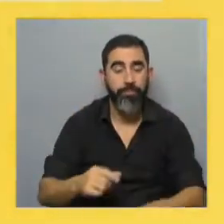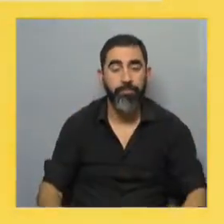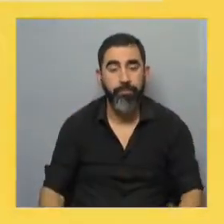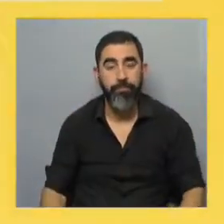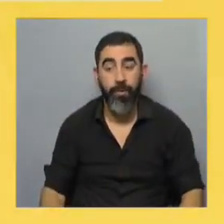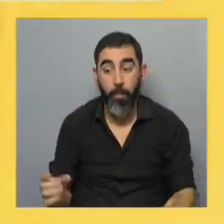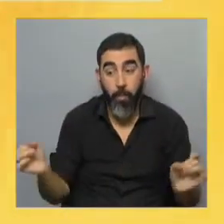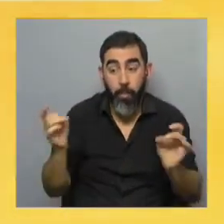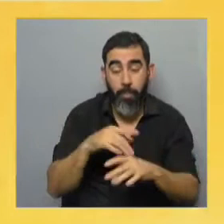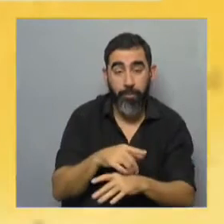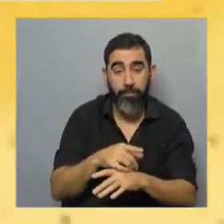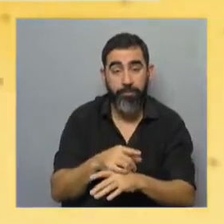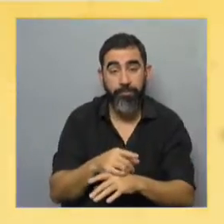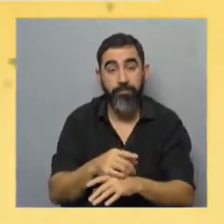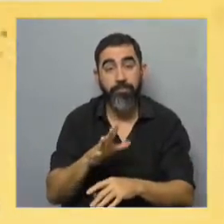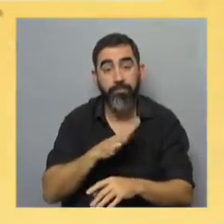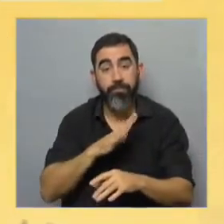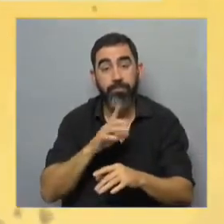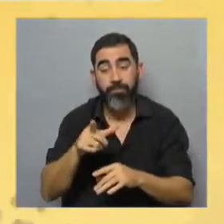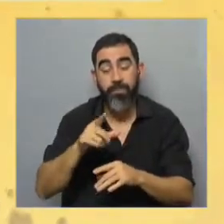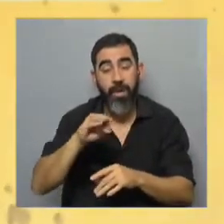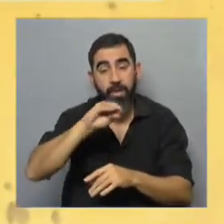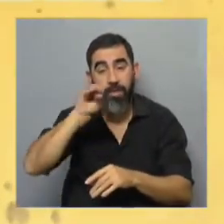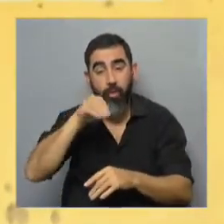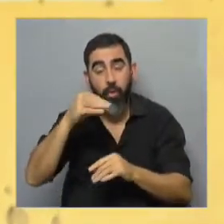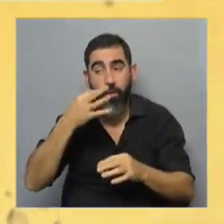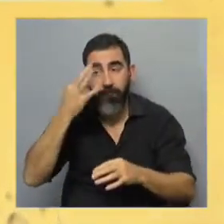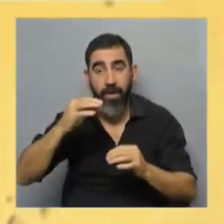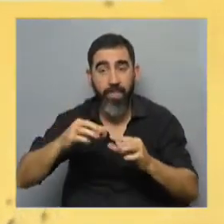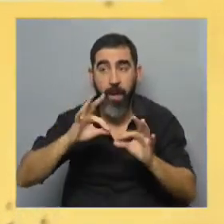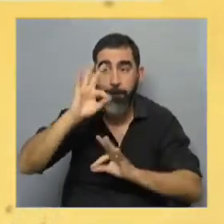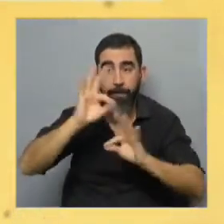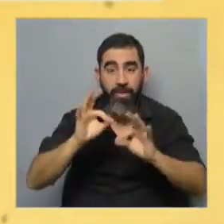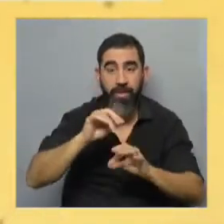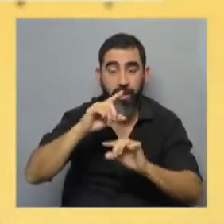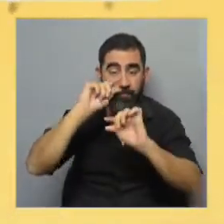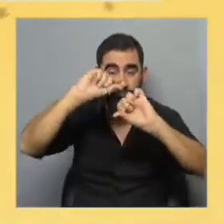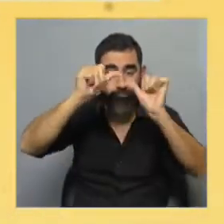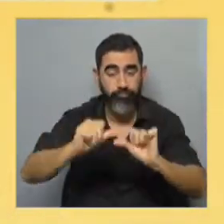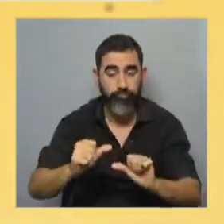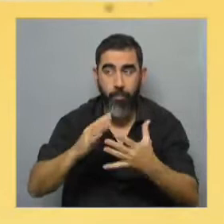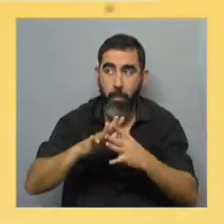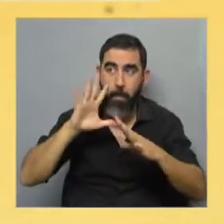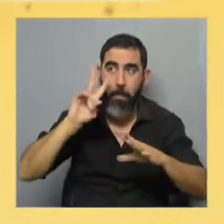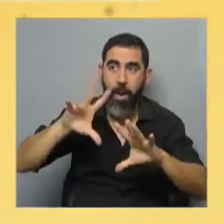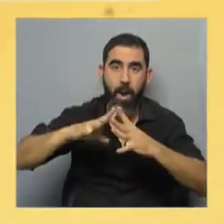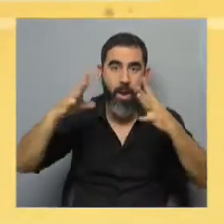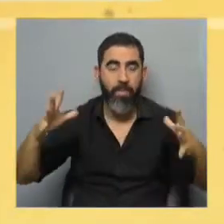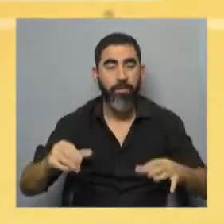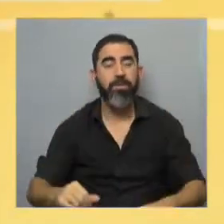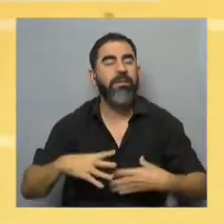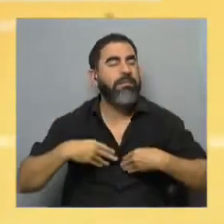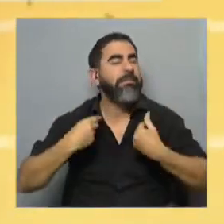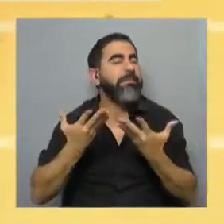esté terminado, la representación a tamaño real de, uh-huh, tu escultura va a ser seguramente lo más vistoso del lugar. ¿Qué se siente